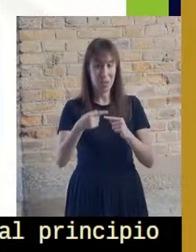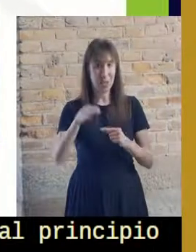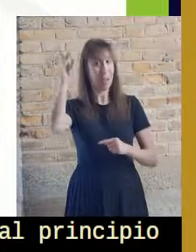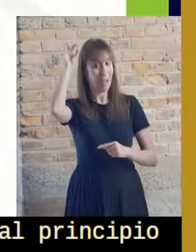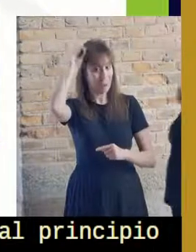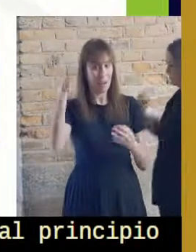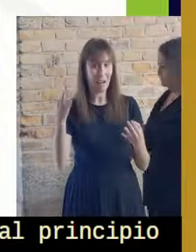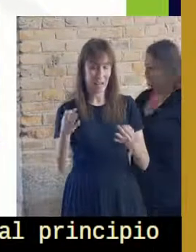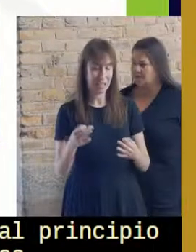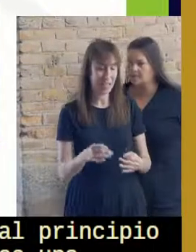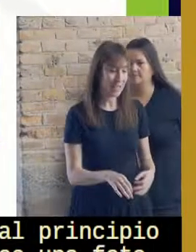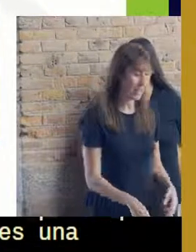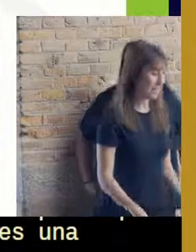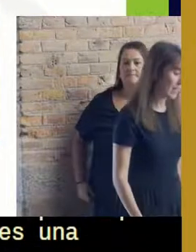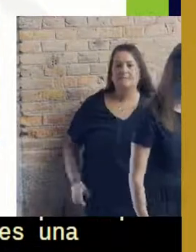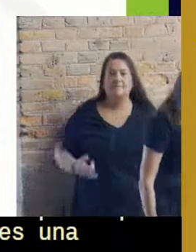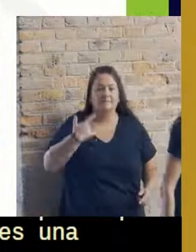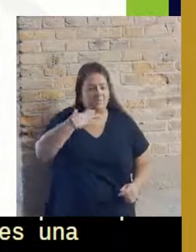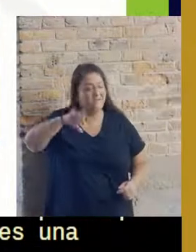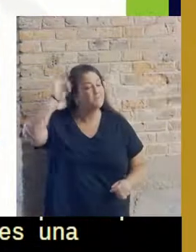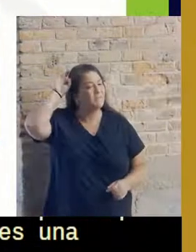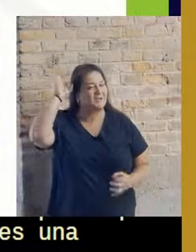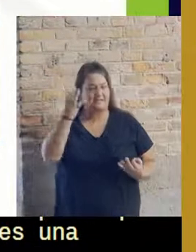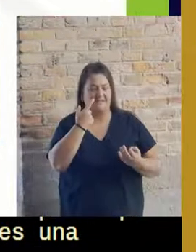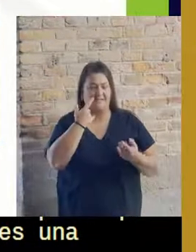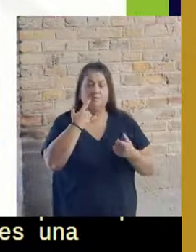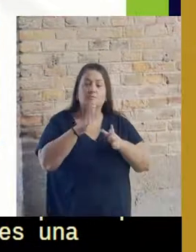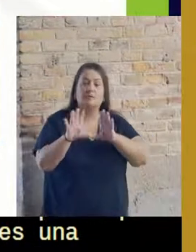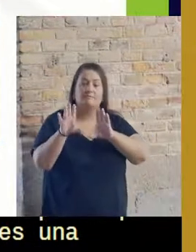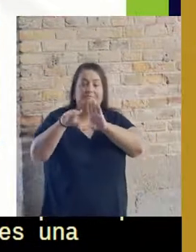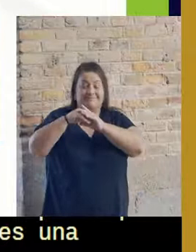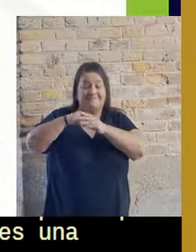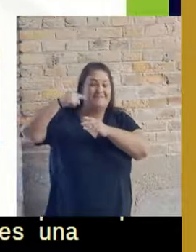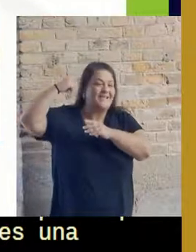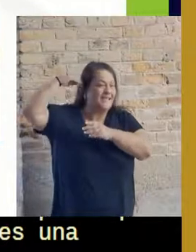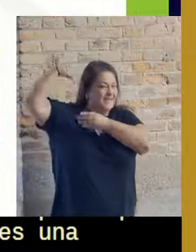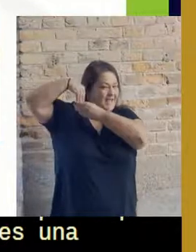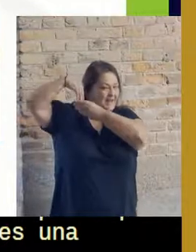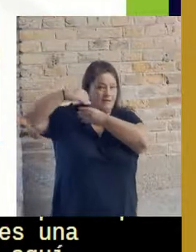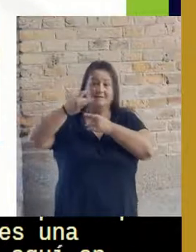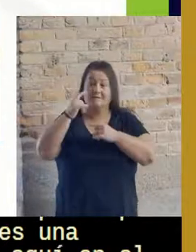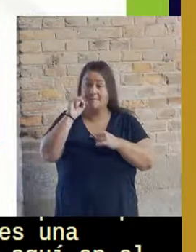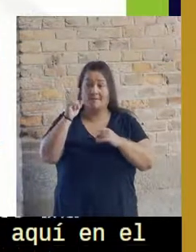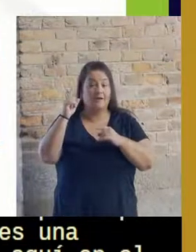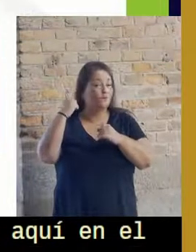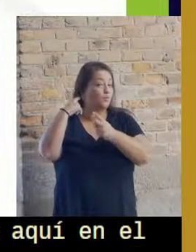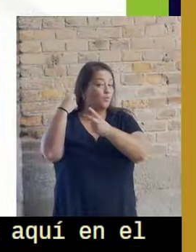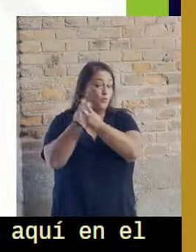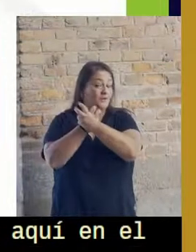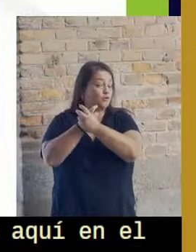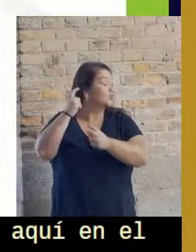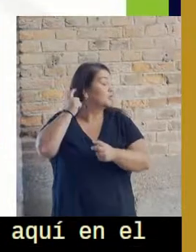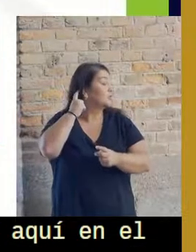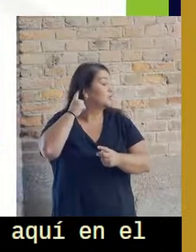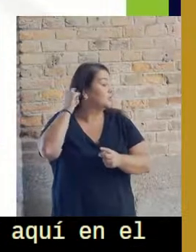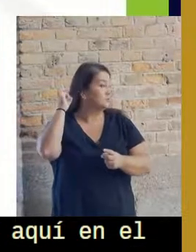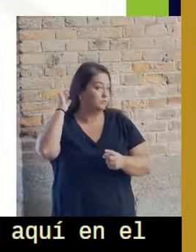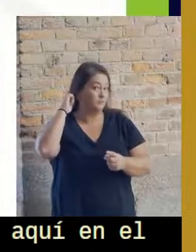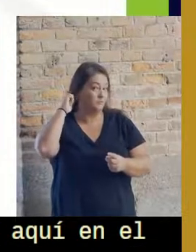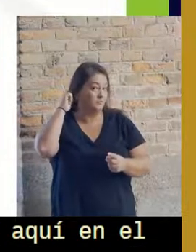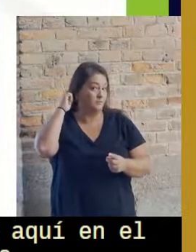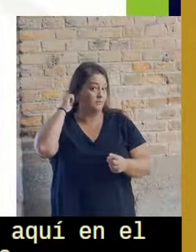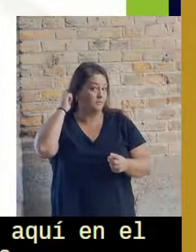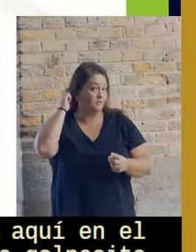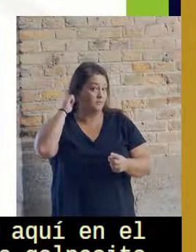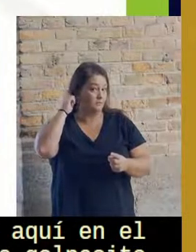implante coclear que es una prótesis auditiva interna Vale entonces si hacéis aquí en el huesecillo de atrás de detrás de la oreja si os